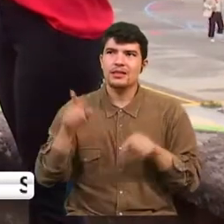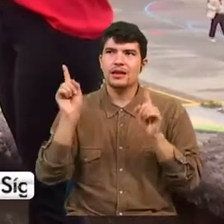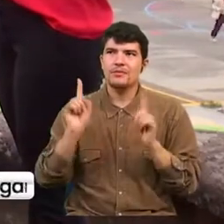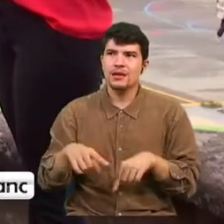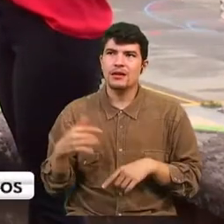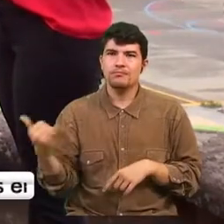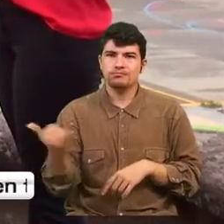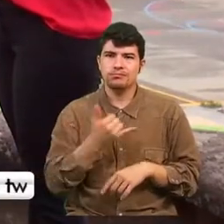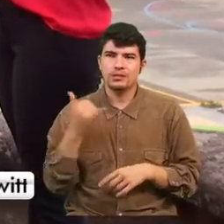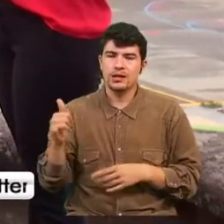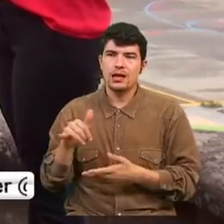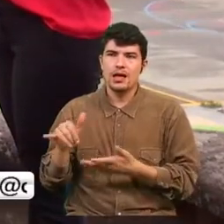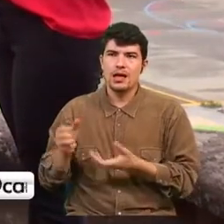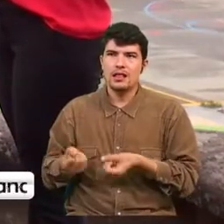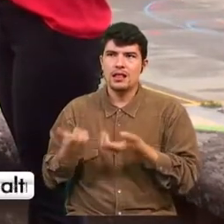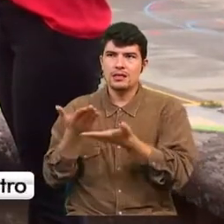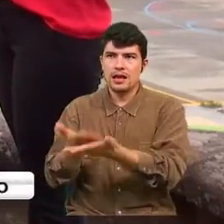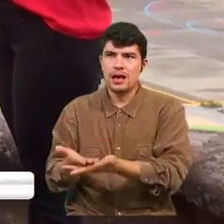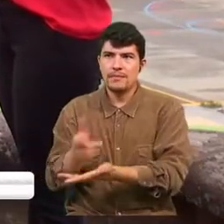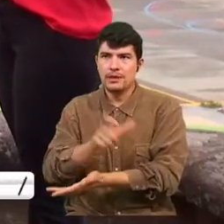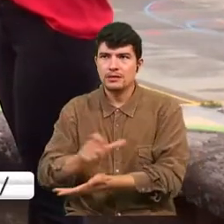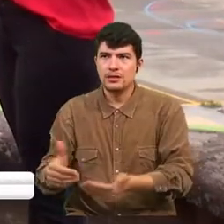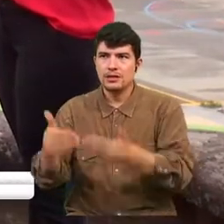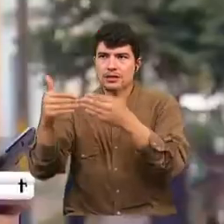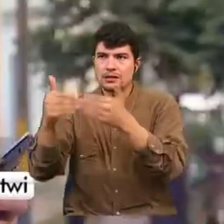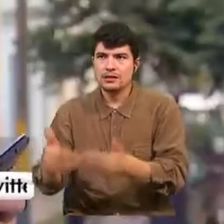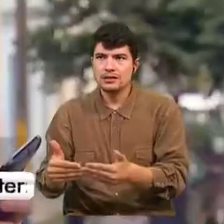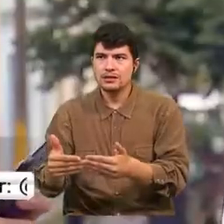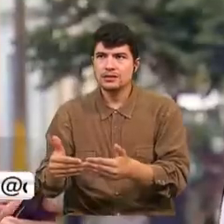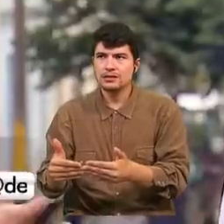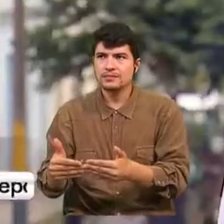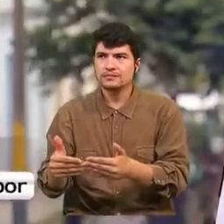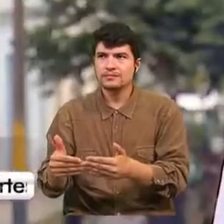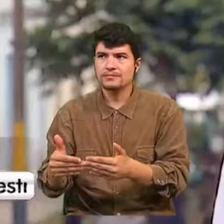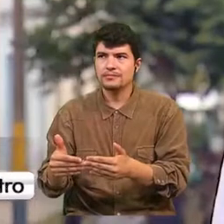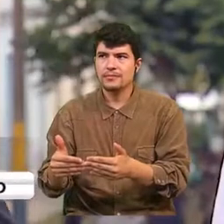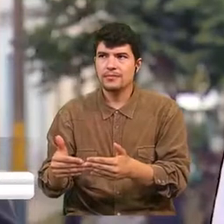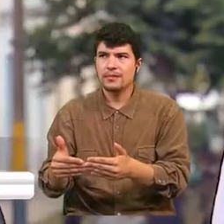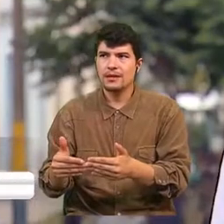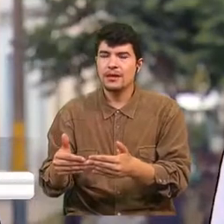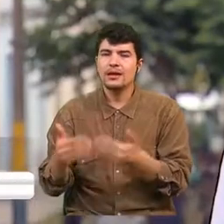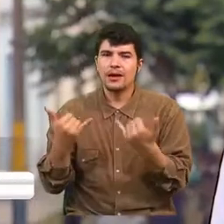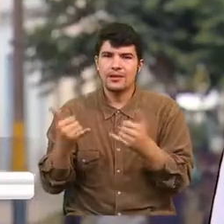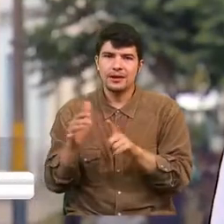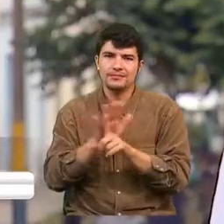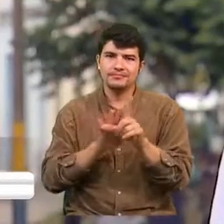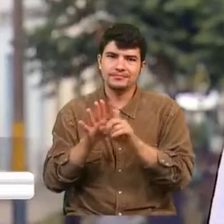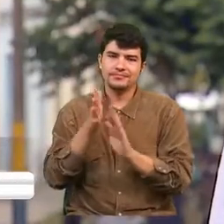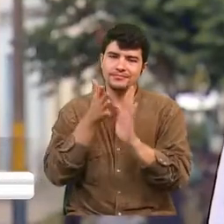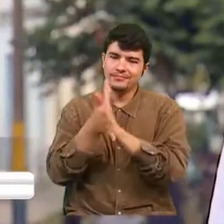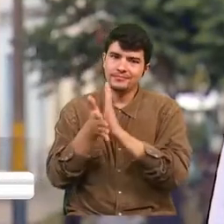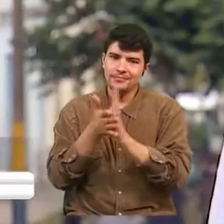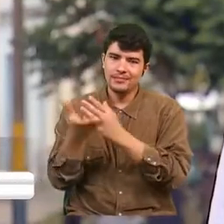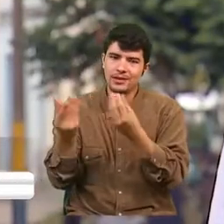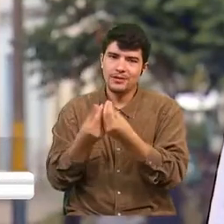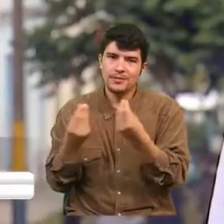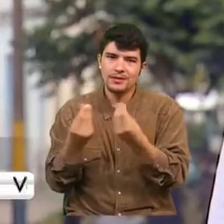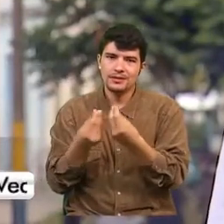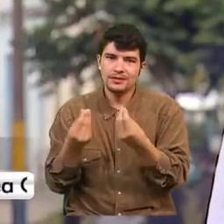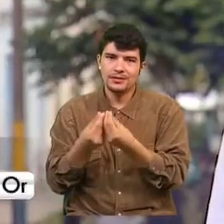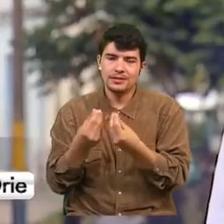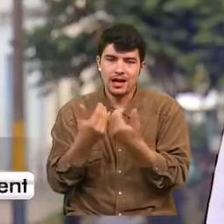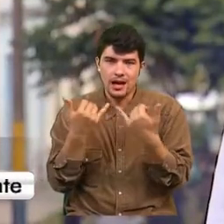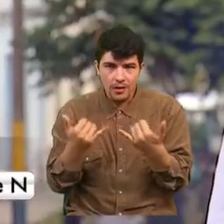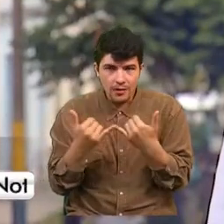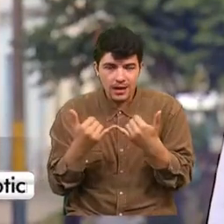de la entrega de ayuda a los discapacitados, a la población en condición de discapacidad, y este es el informe que prepararon nuestros compañeros periodistas